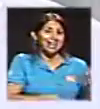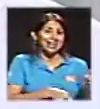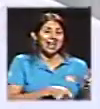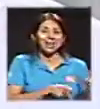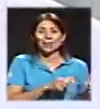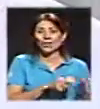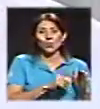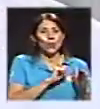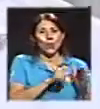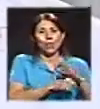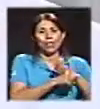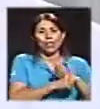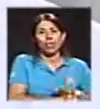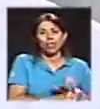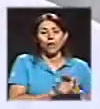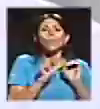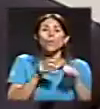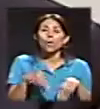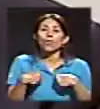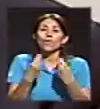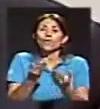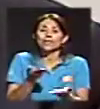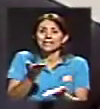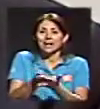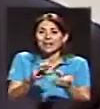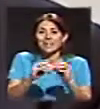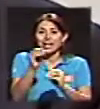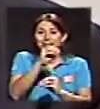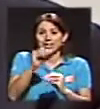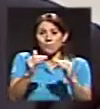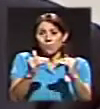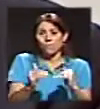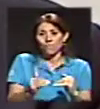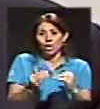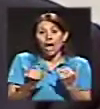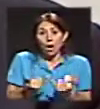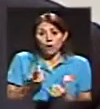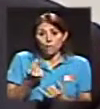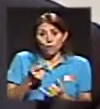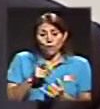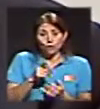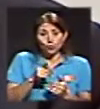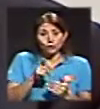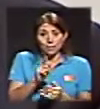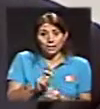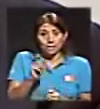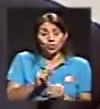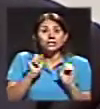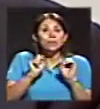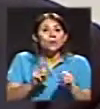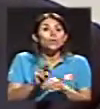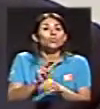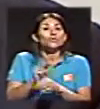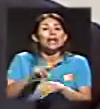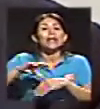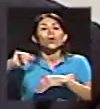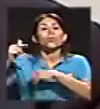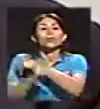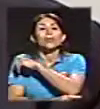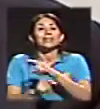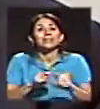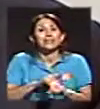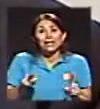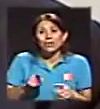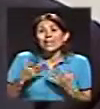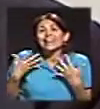recursos y puede ofrecer tasas de interés más bajas. Ahora, los fondos de pensiones pueden invertir en el exterior, pero la realidad es que ni siquiera el 2% de estos fondos